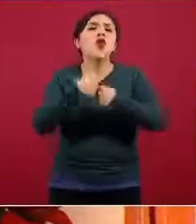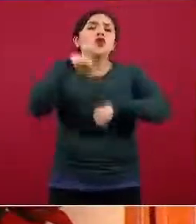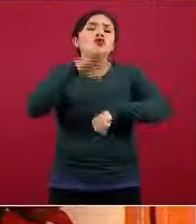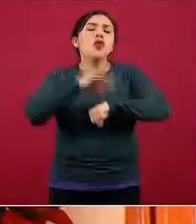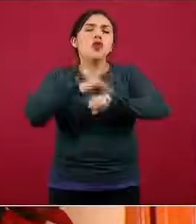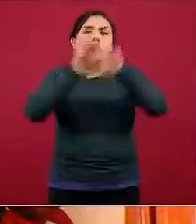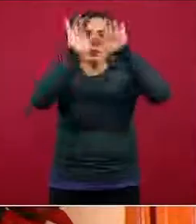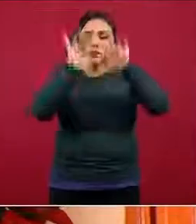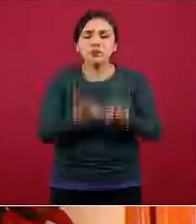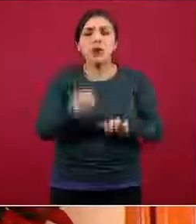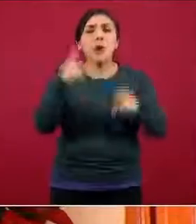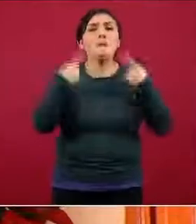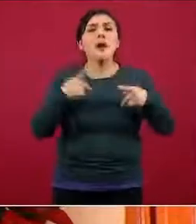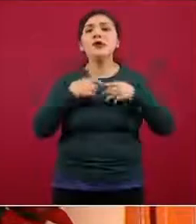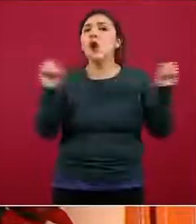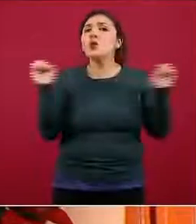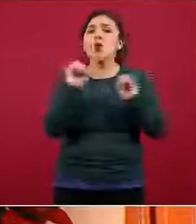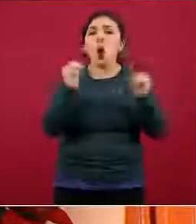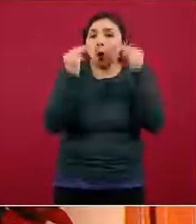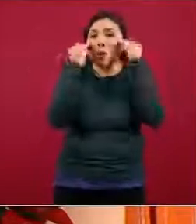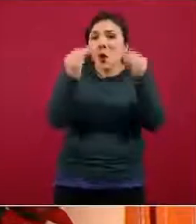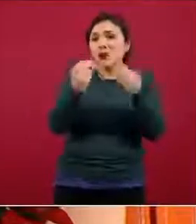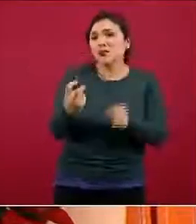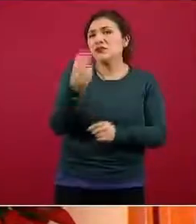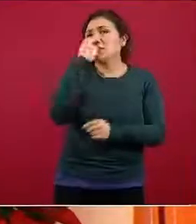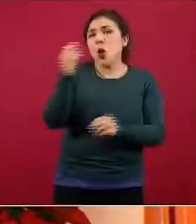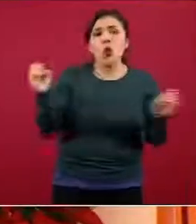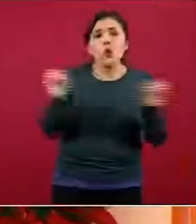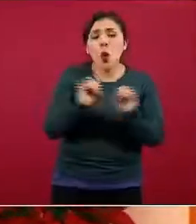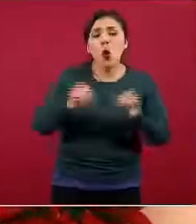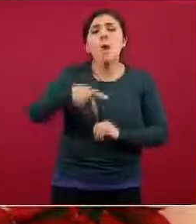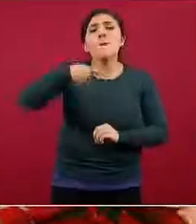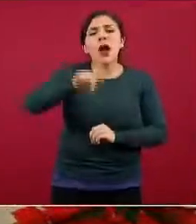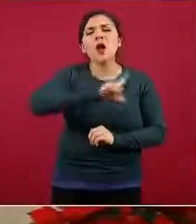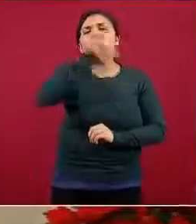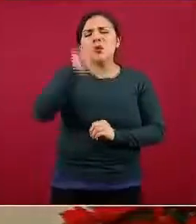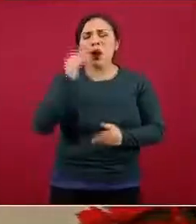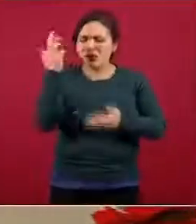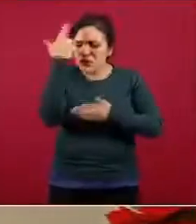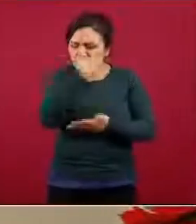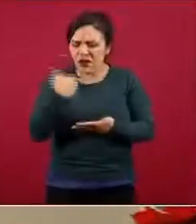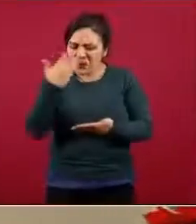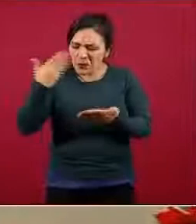casos que no tuvieron muestra, pero que posterior a la revisión de los expedientes